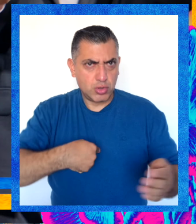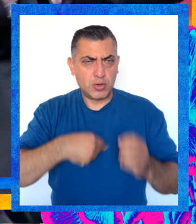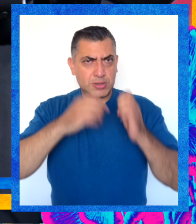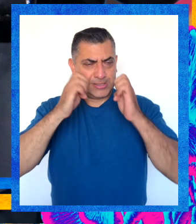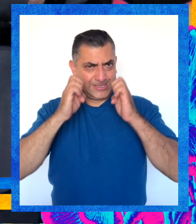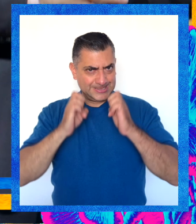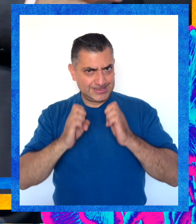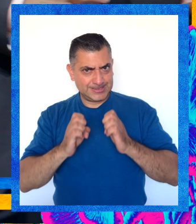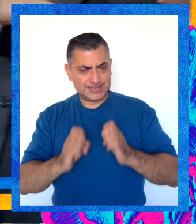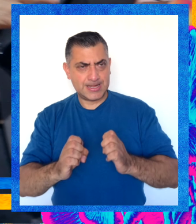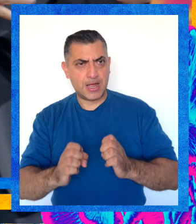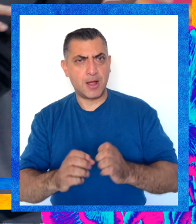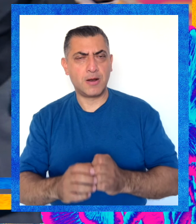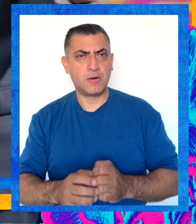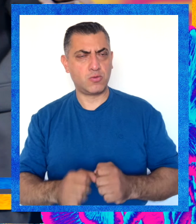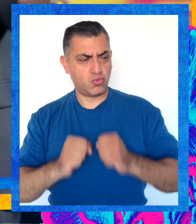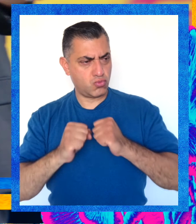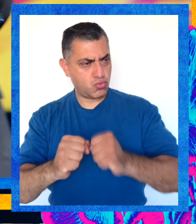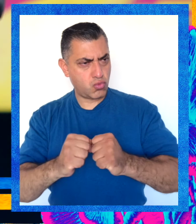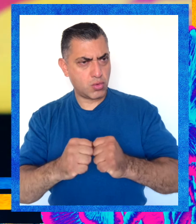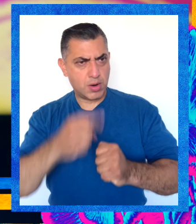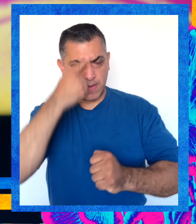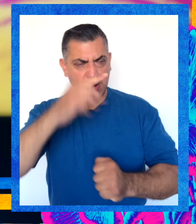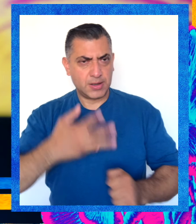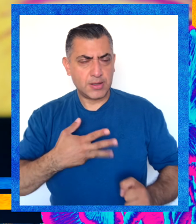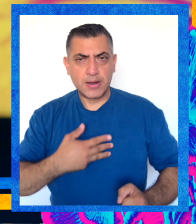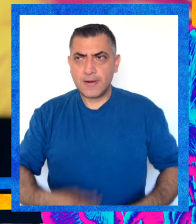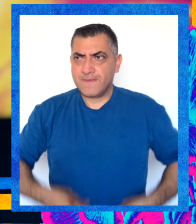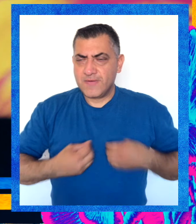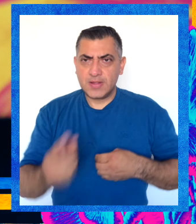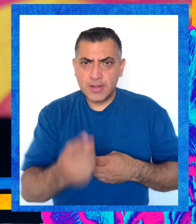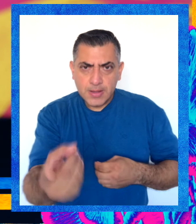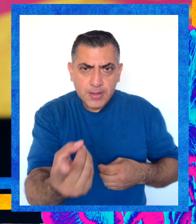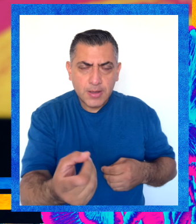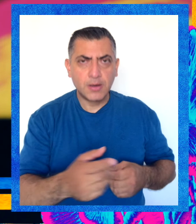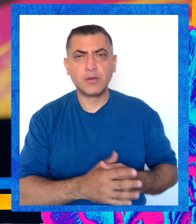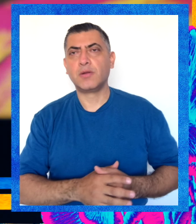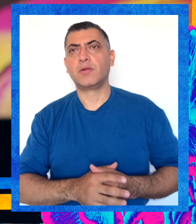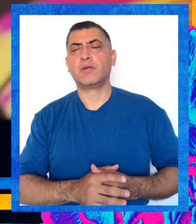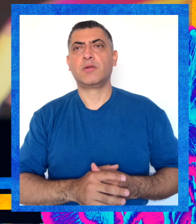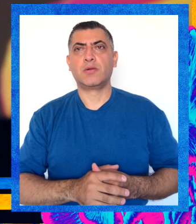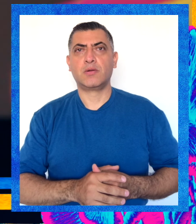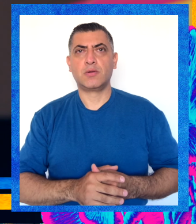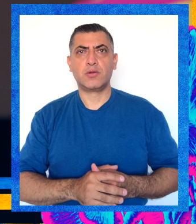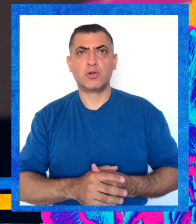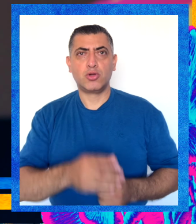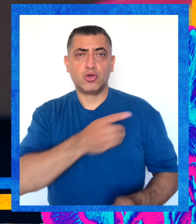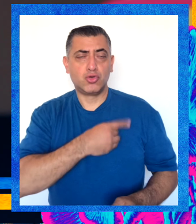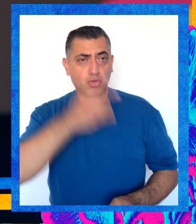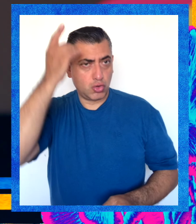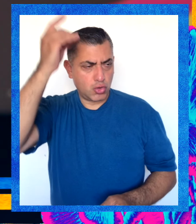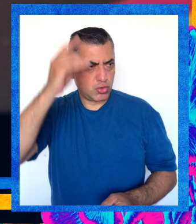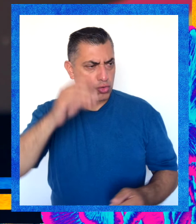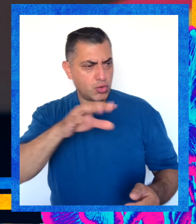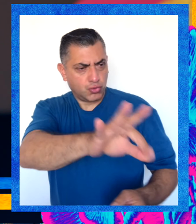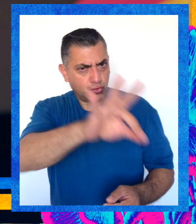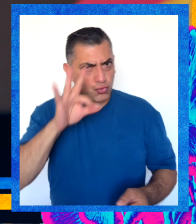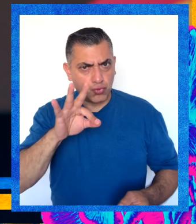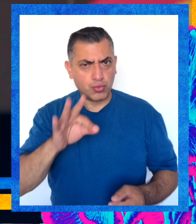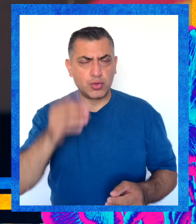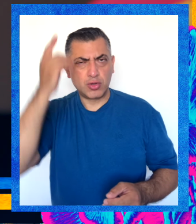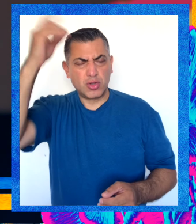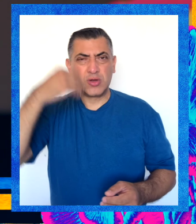podemos y tenemos que afianzarnos para tener vida eterna y vida en abundancia hay que entender que es dios quien toma la iniciativa